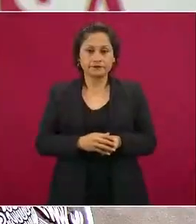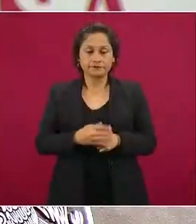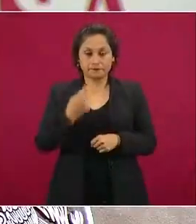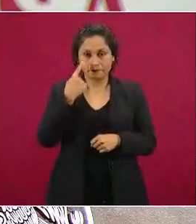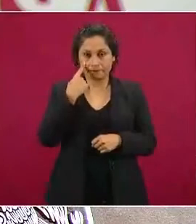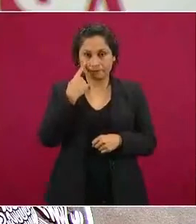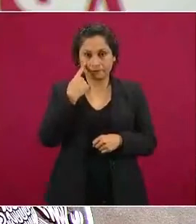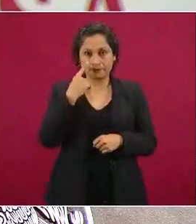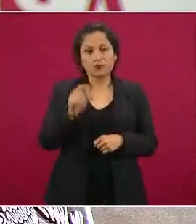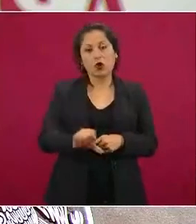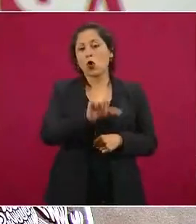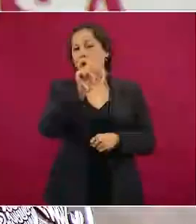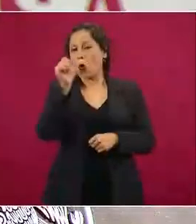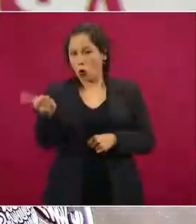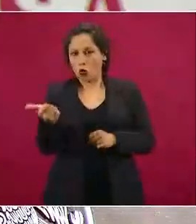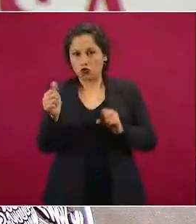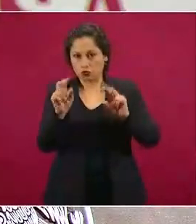Otro dato,